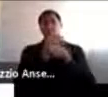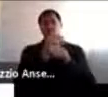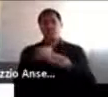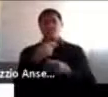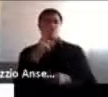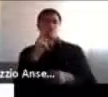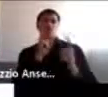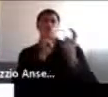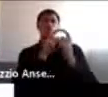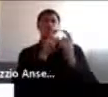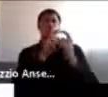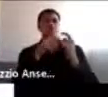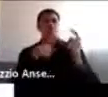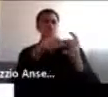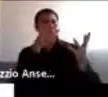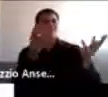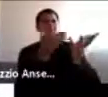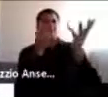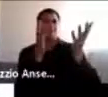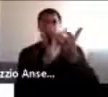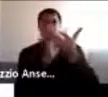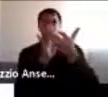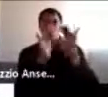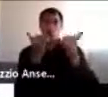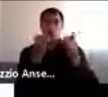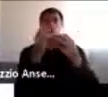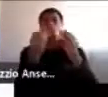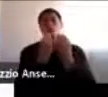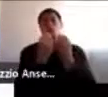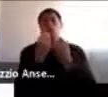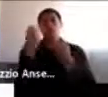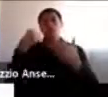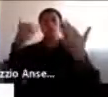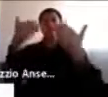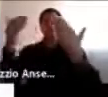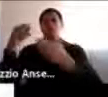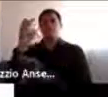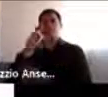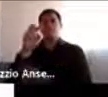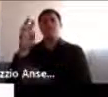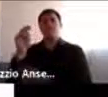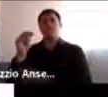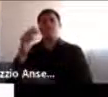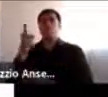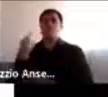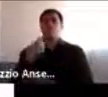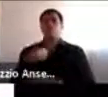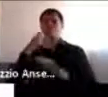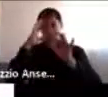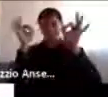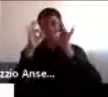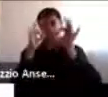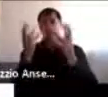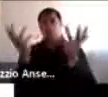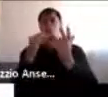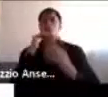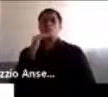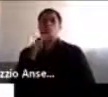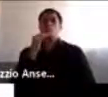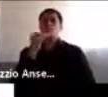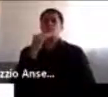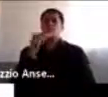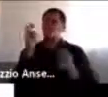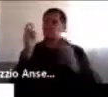es súper interesante poder sugerir solo a los papás y tal como ahora estamos sugeriendo algunas alternativas de uso y de manejo coordinado